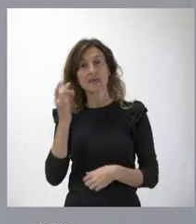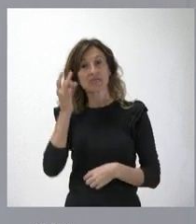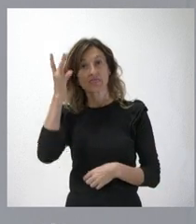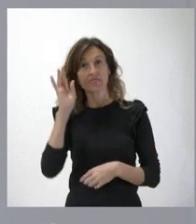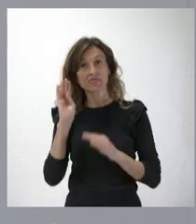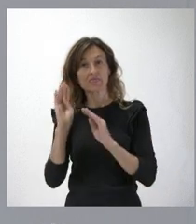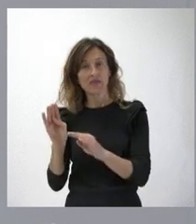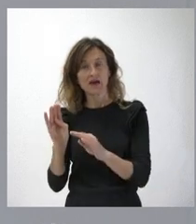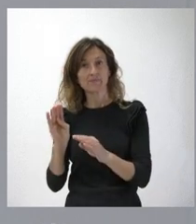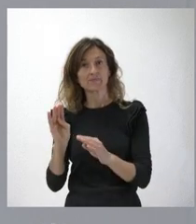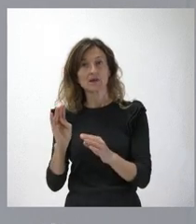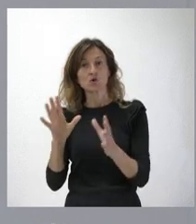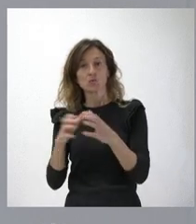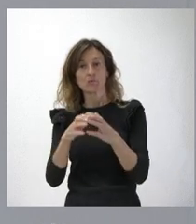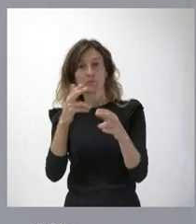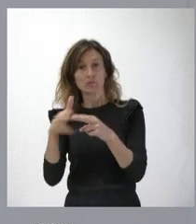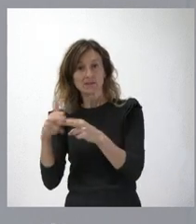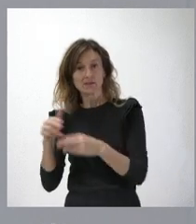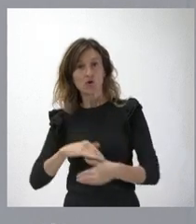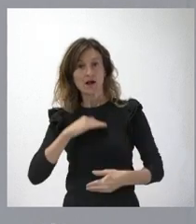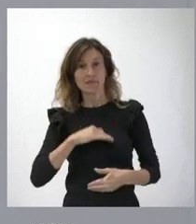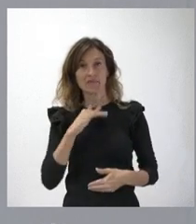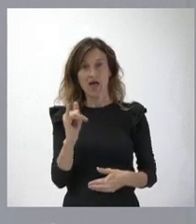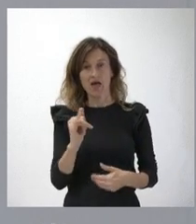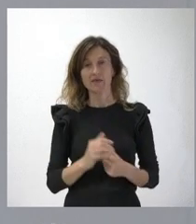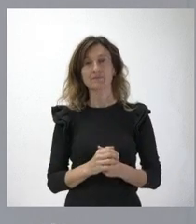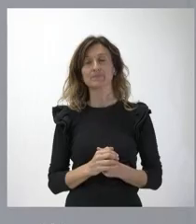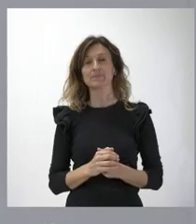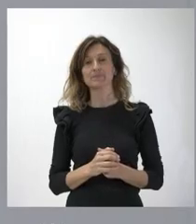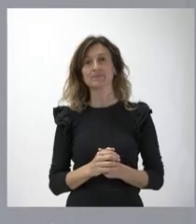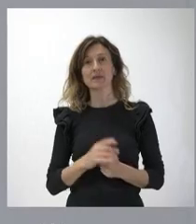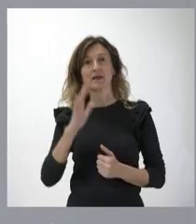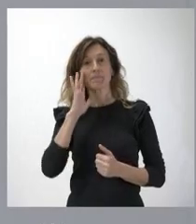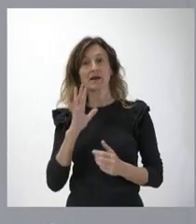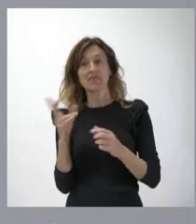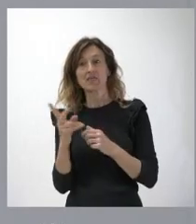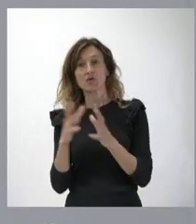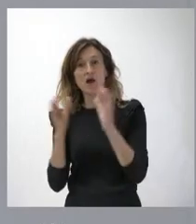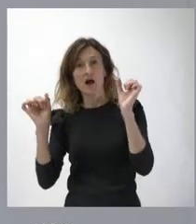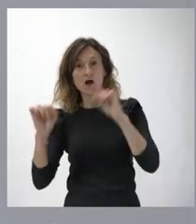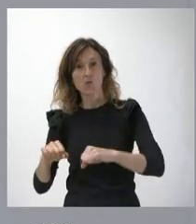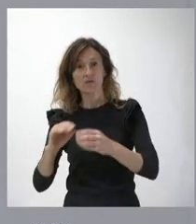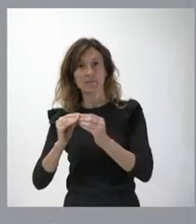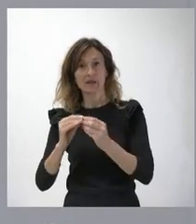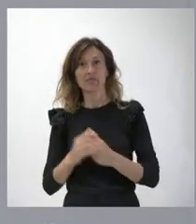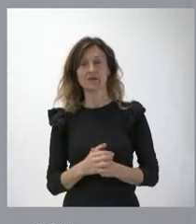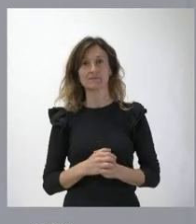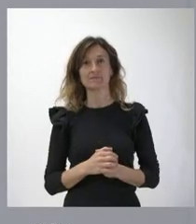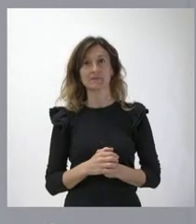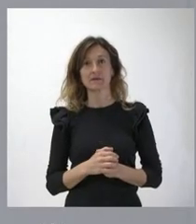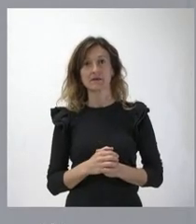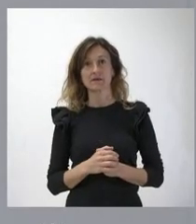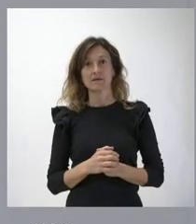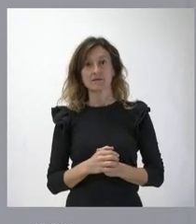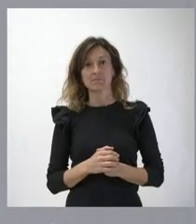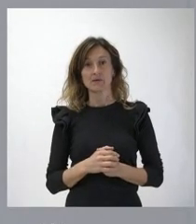caso tienen capacidad los grupos políticos que en este caso Sí parece que se pueden poner de acuerdo para llevarlo a Cabo pero son ustedes quienes